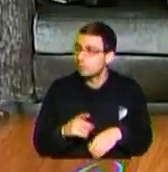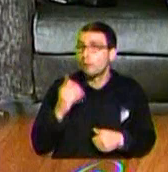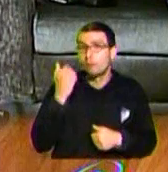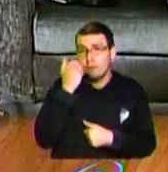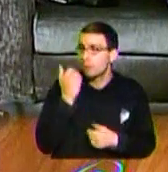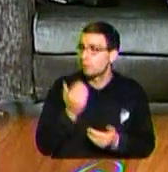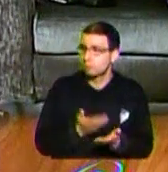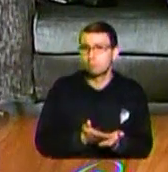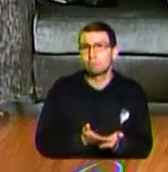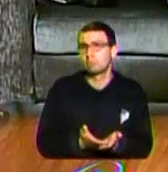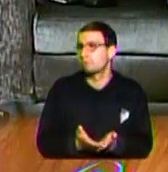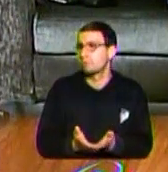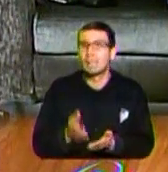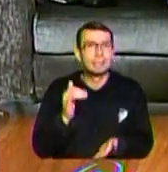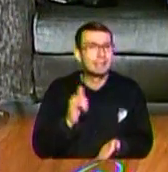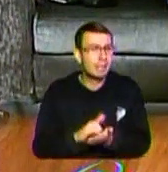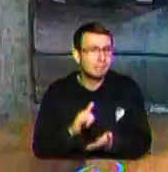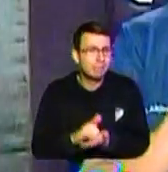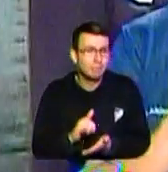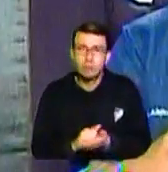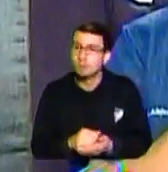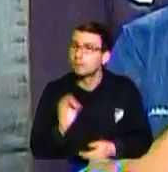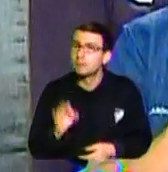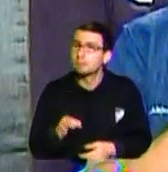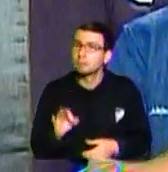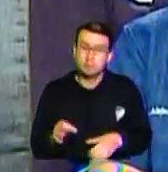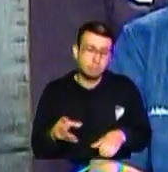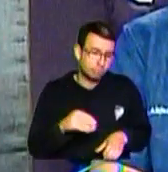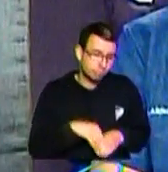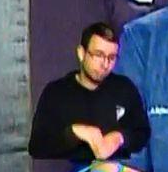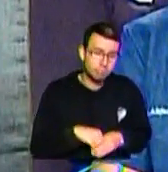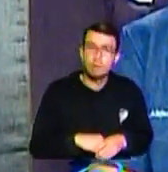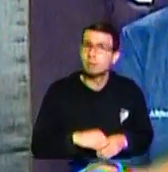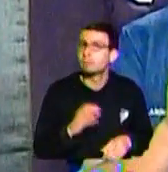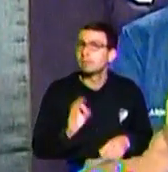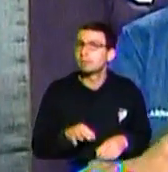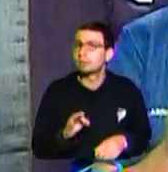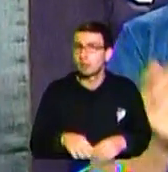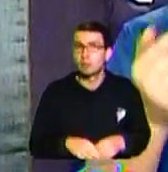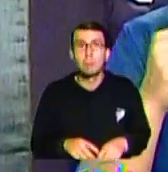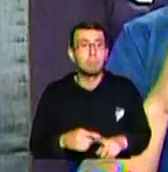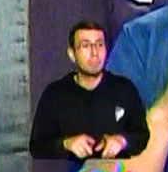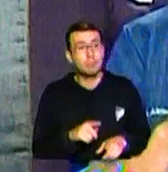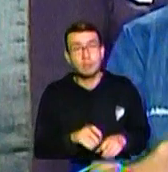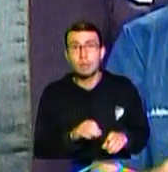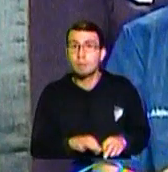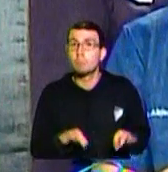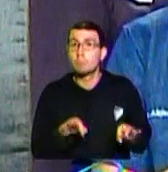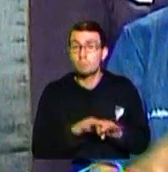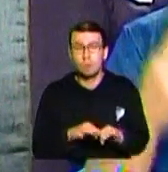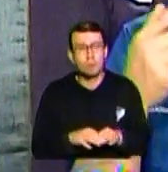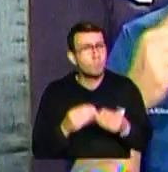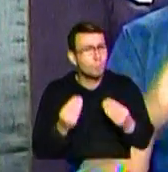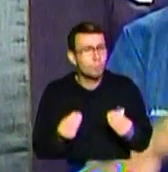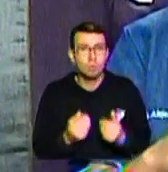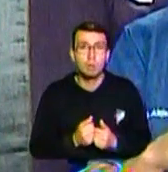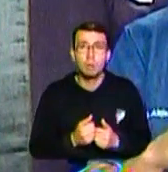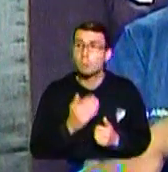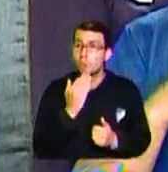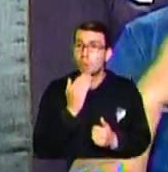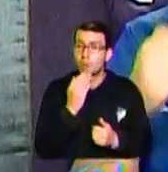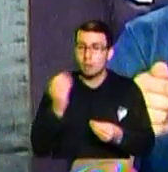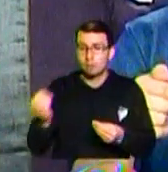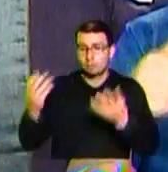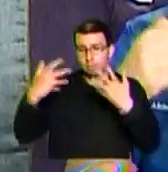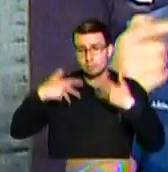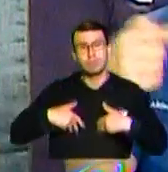Es un huésped que siempre va a estar en el paciente. Pero hay dos cosas muy importantes. Una, hay tratamientos de supresión. Los tratamientos de supresión